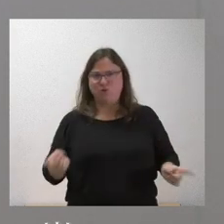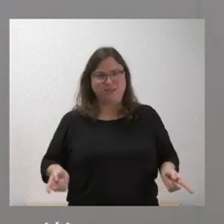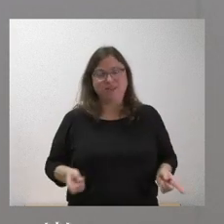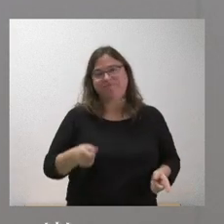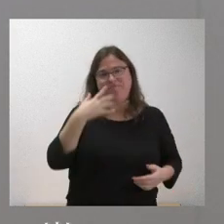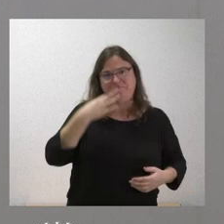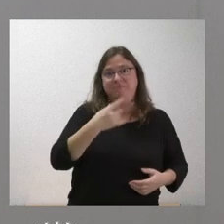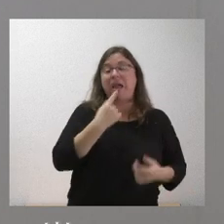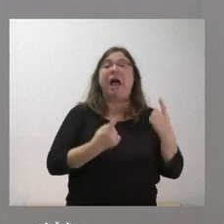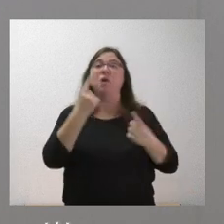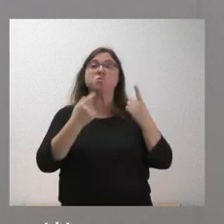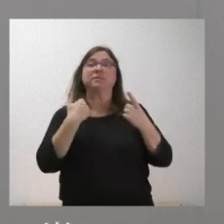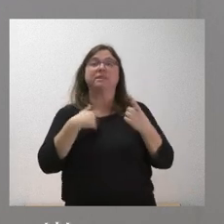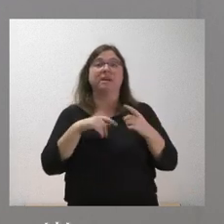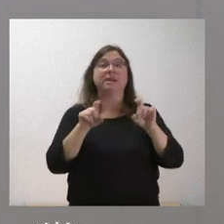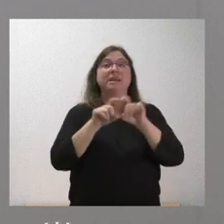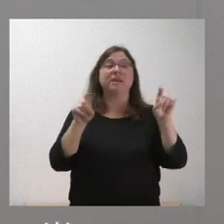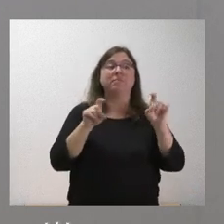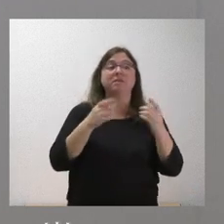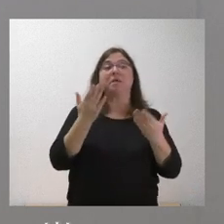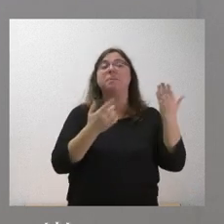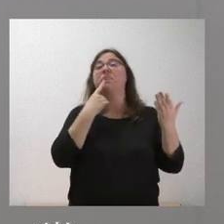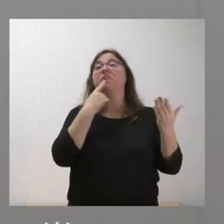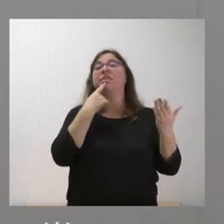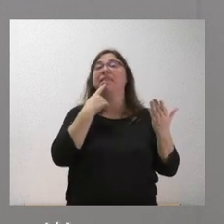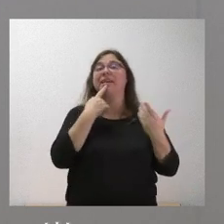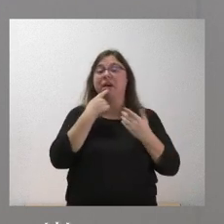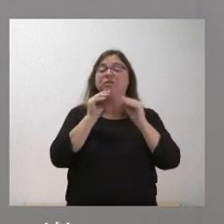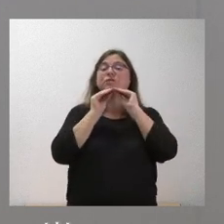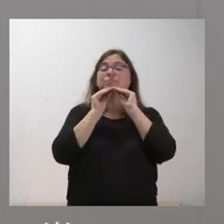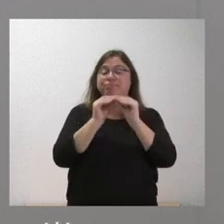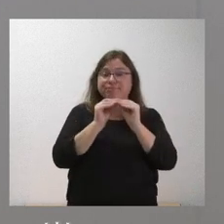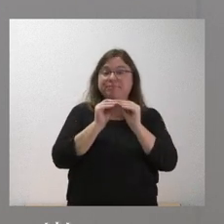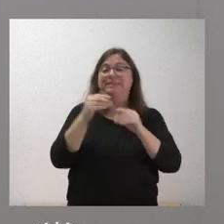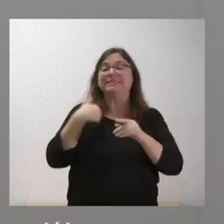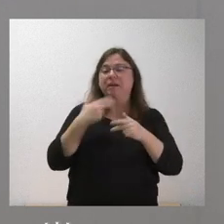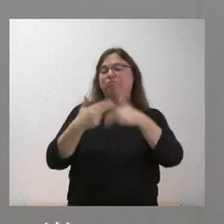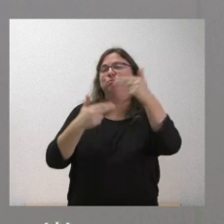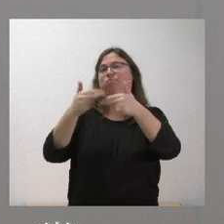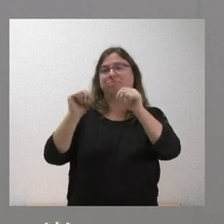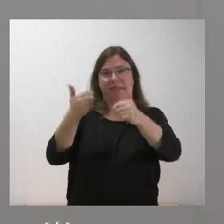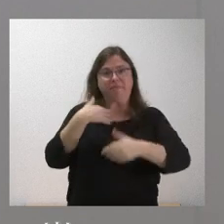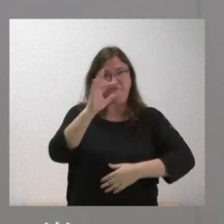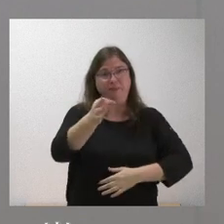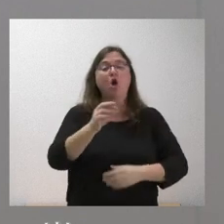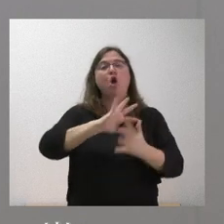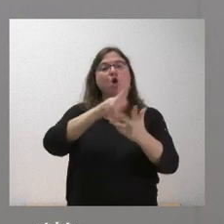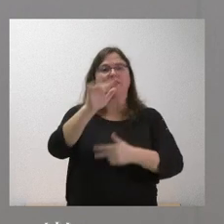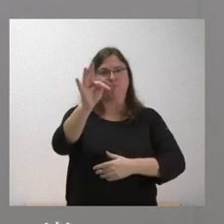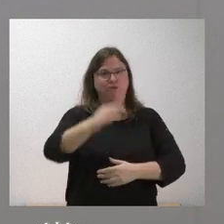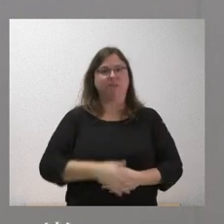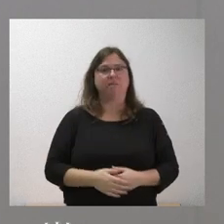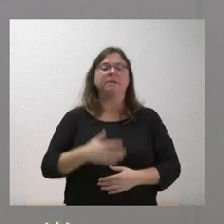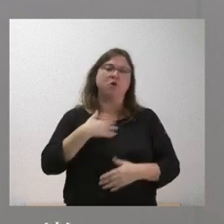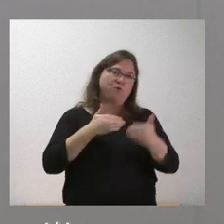misma está diciendo que algunas de las que estaban encima de la mesa los propios inversores no sol han anunciado sino que han comenzado ya las obras esto es una buena noticia y tendremos